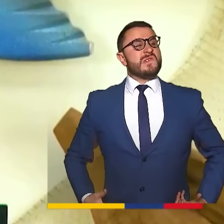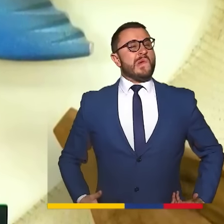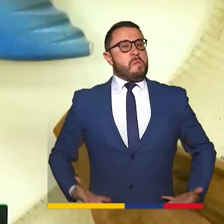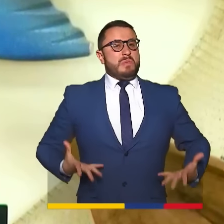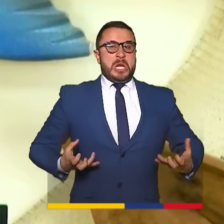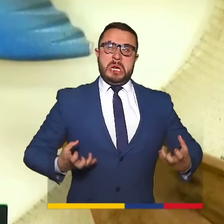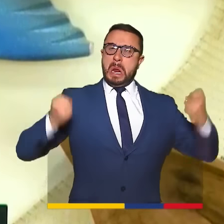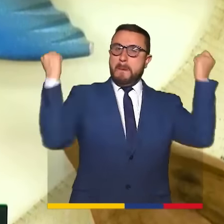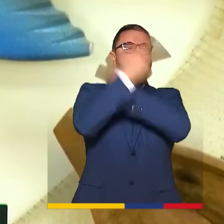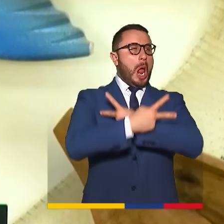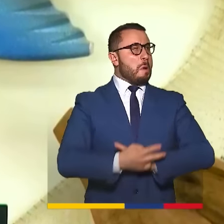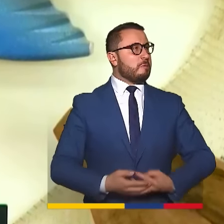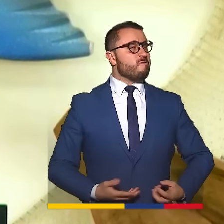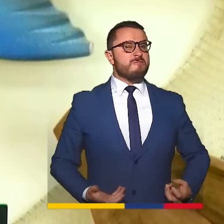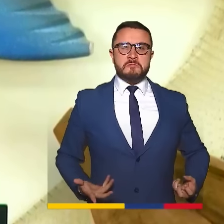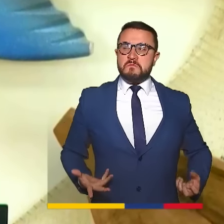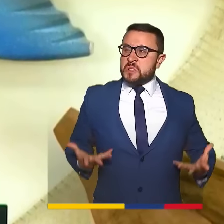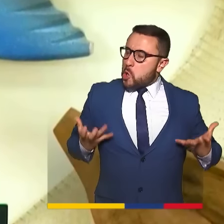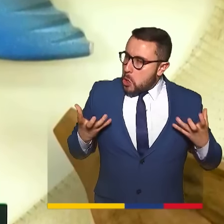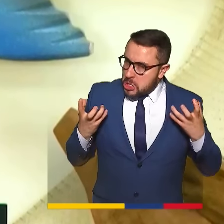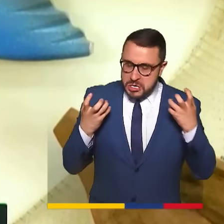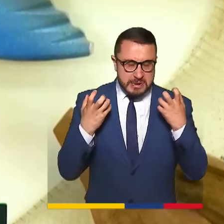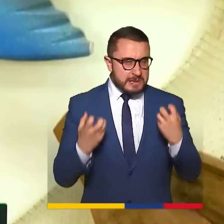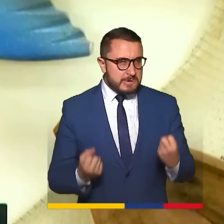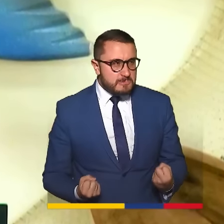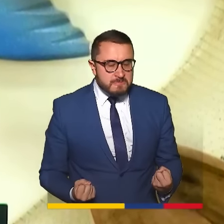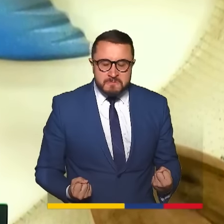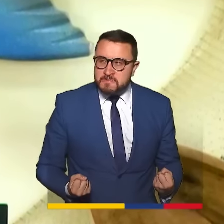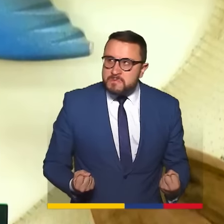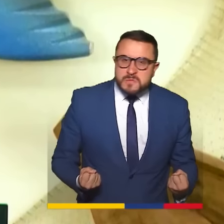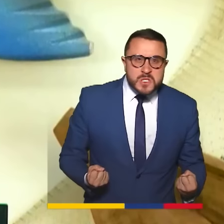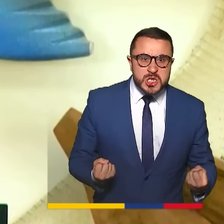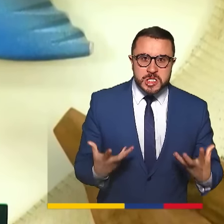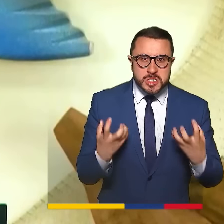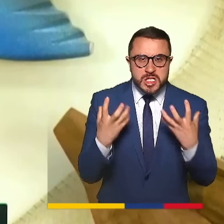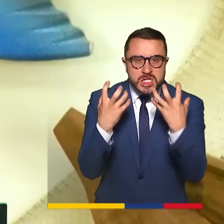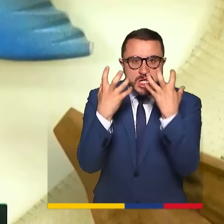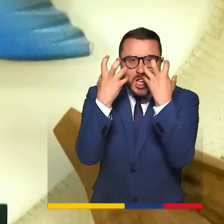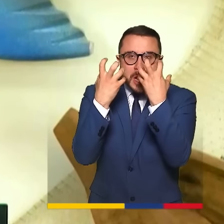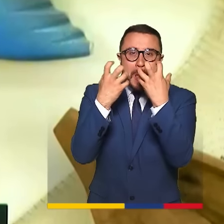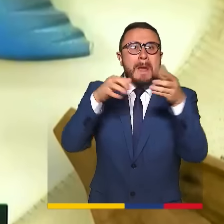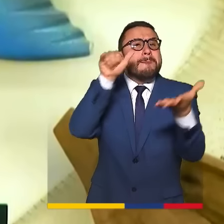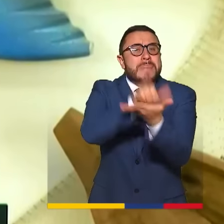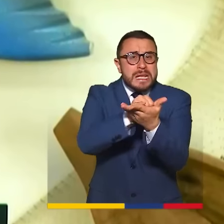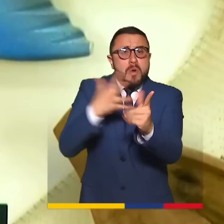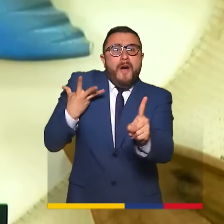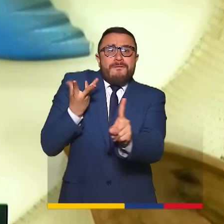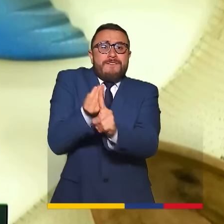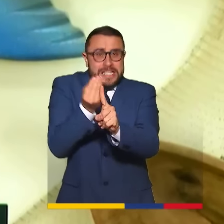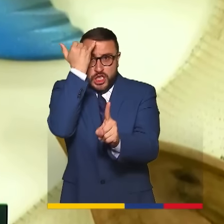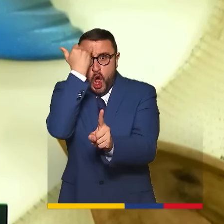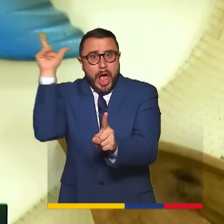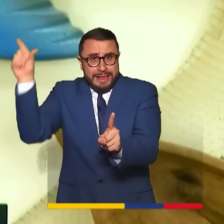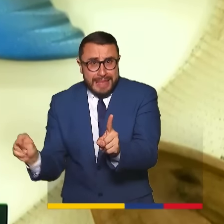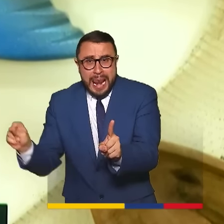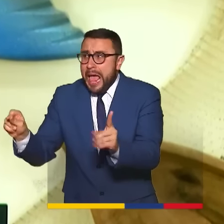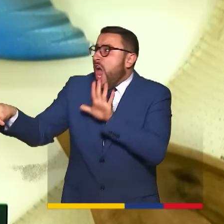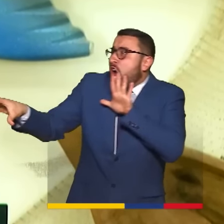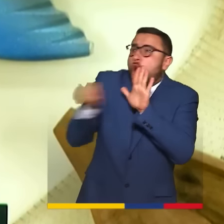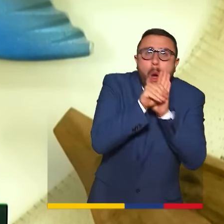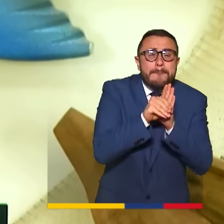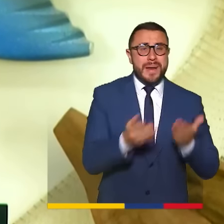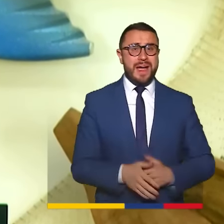violenta, por el terror, por ese mismo principio de los fascios de Italia, de